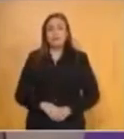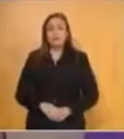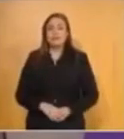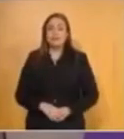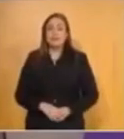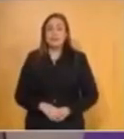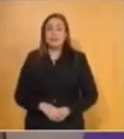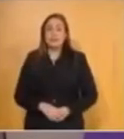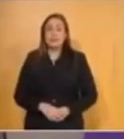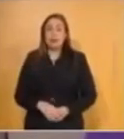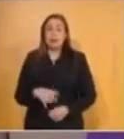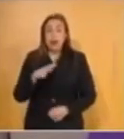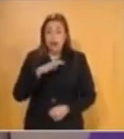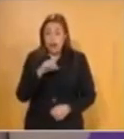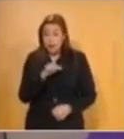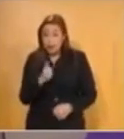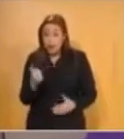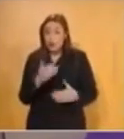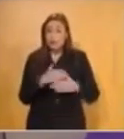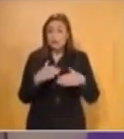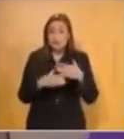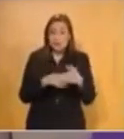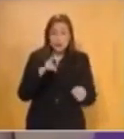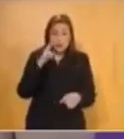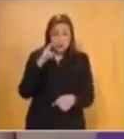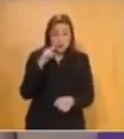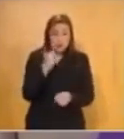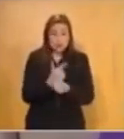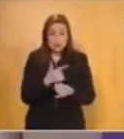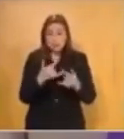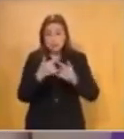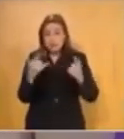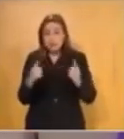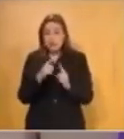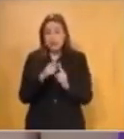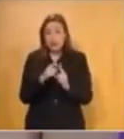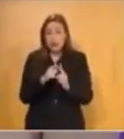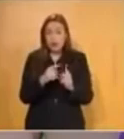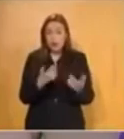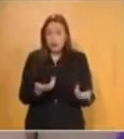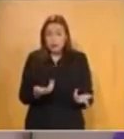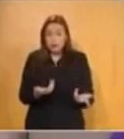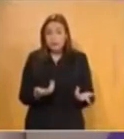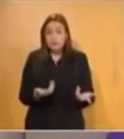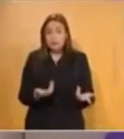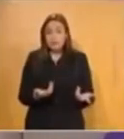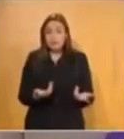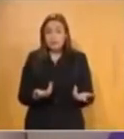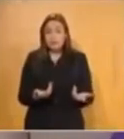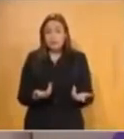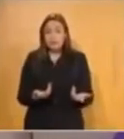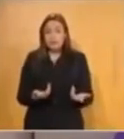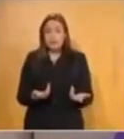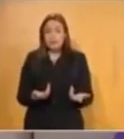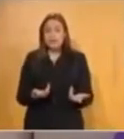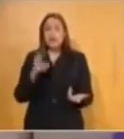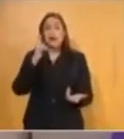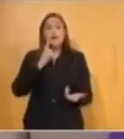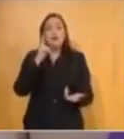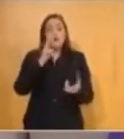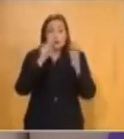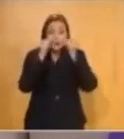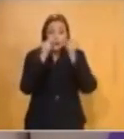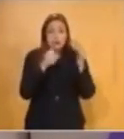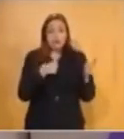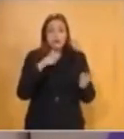there another element of the comic strip that I haven't said? ¿Hay algún otro elemento de la tira cómica que yo no haya dicho? Vamos a poner atención.